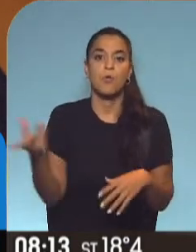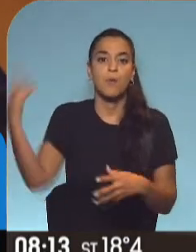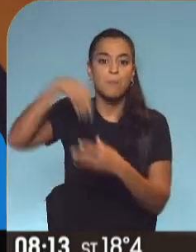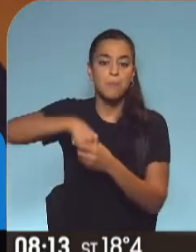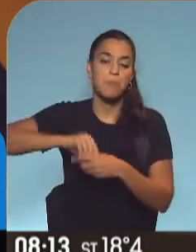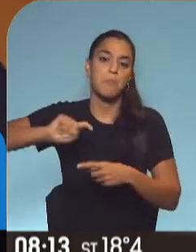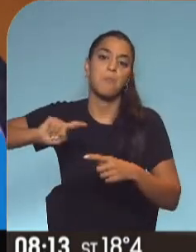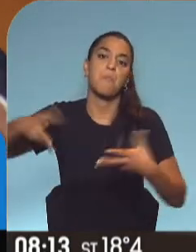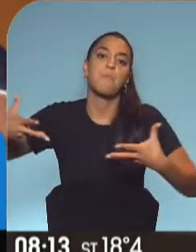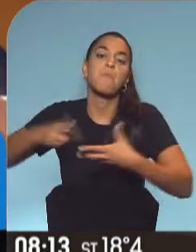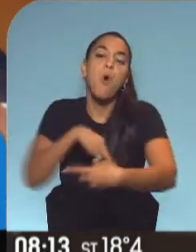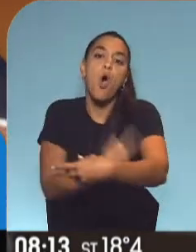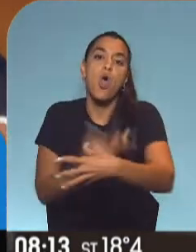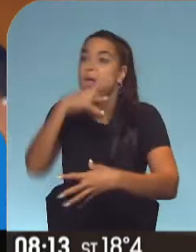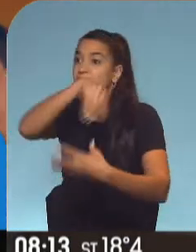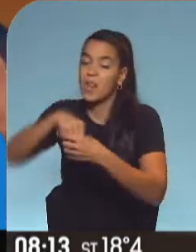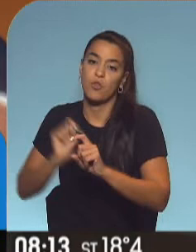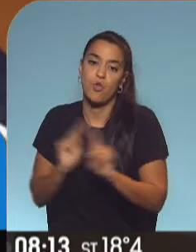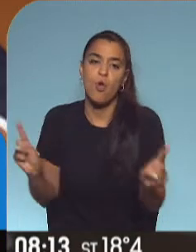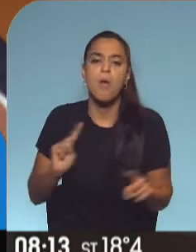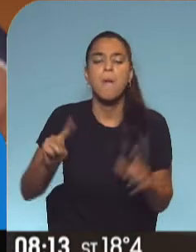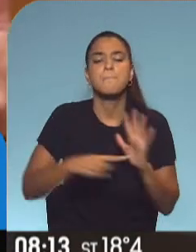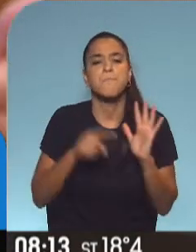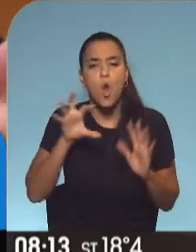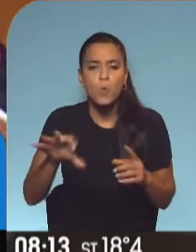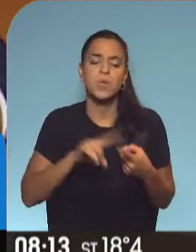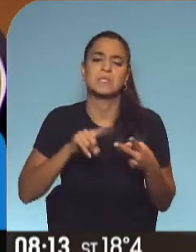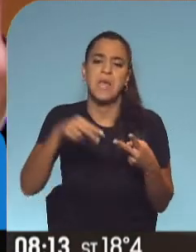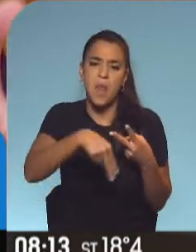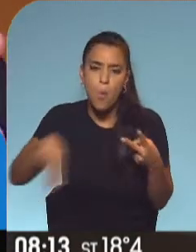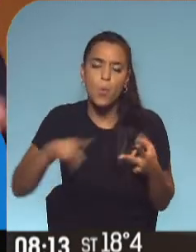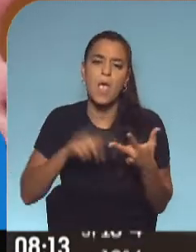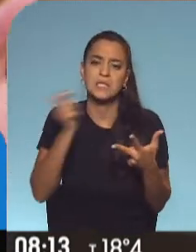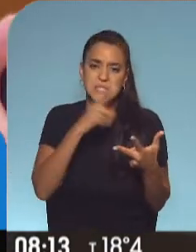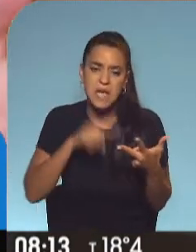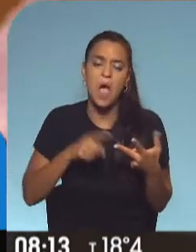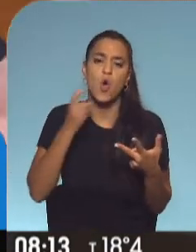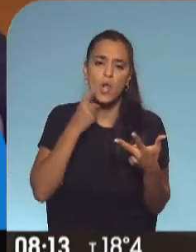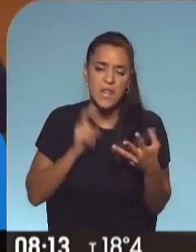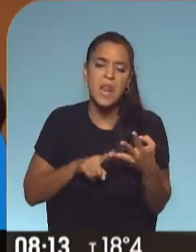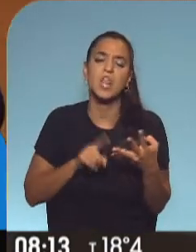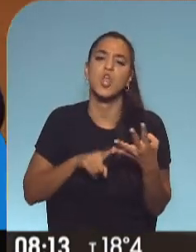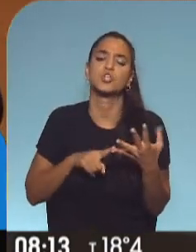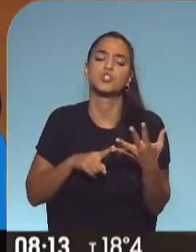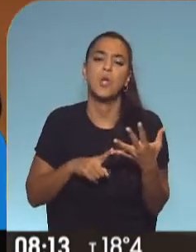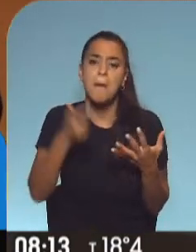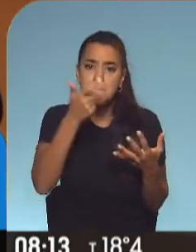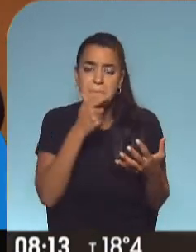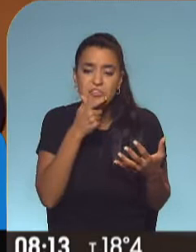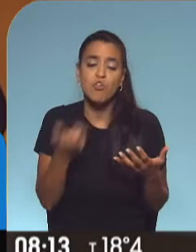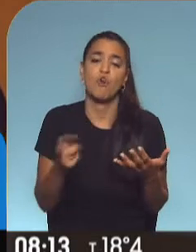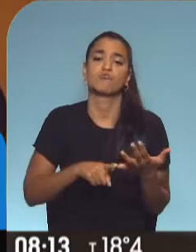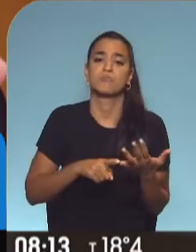poder. Ahora, lo que ha pasado en la provincia de Buenos Aires, Neuquén, Chaco, Entre Ríos, Mendoza, con el